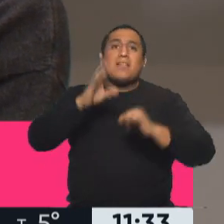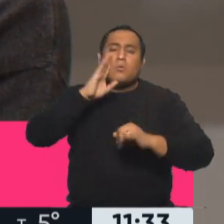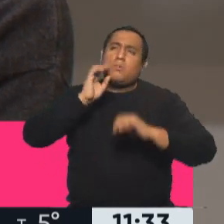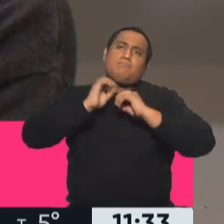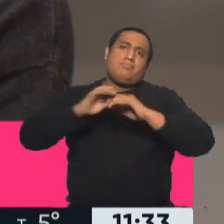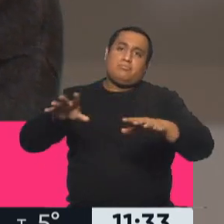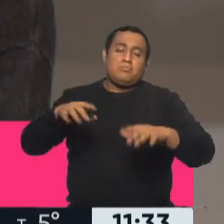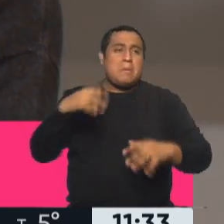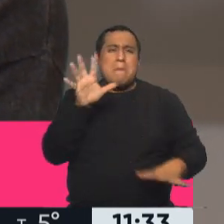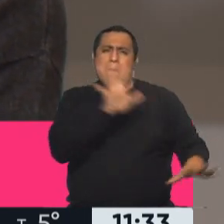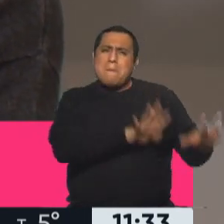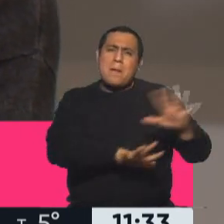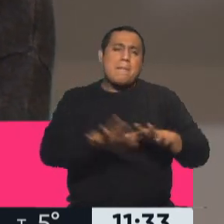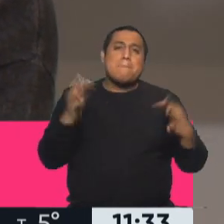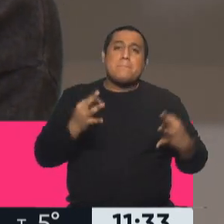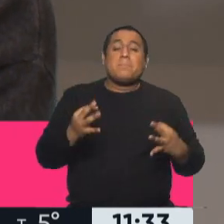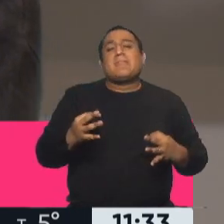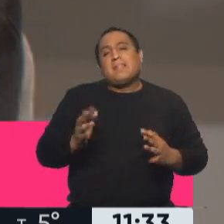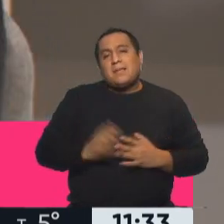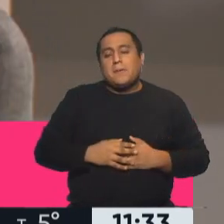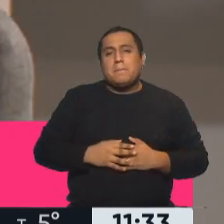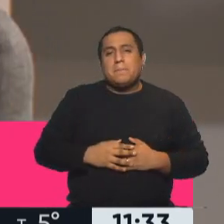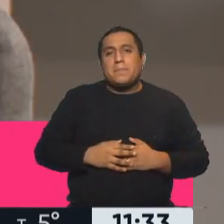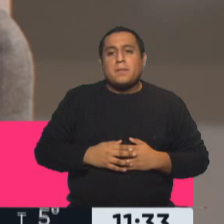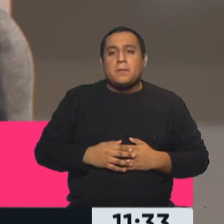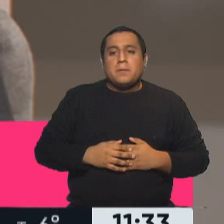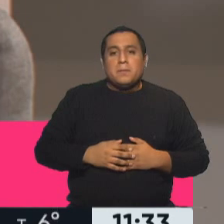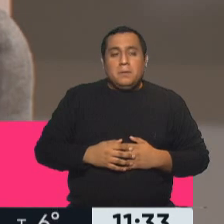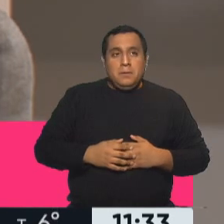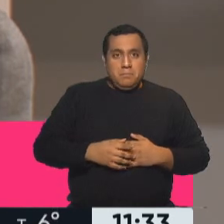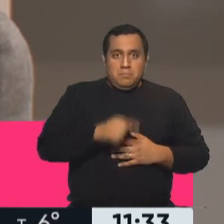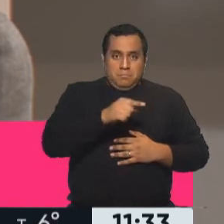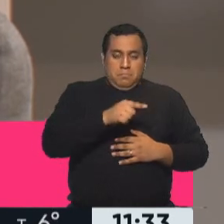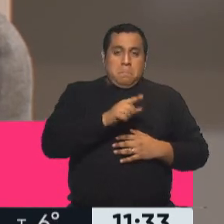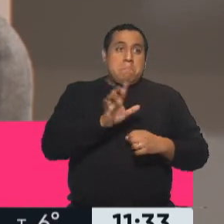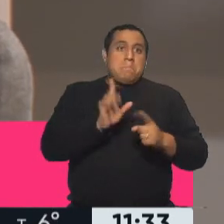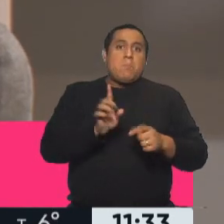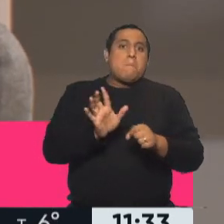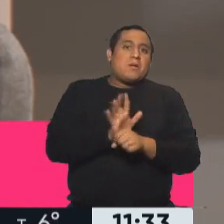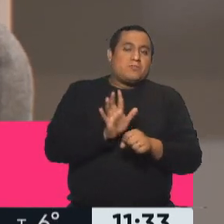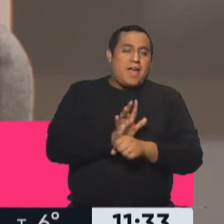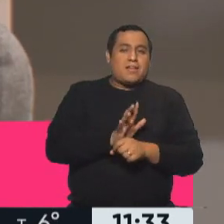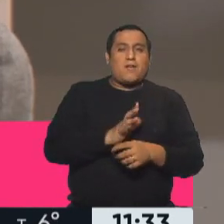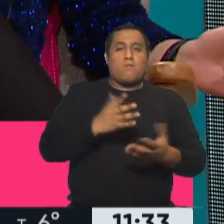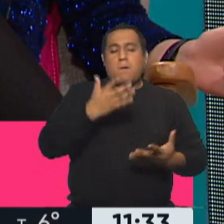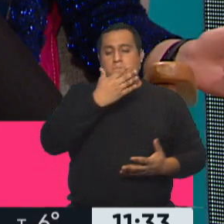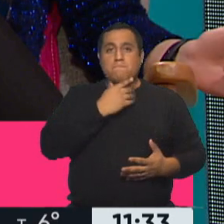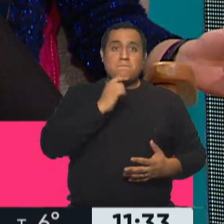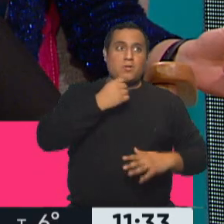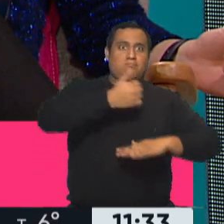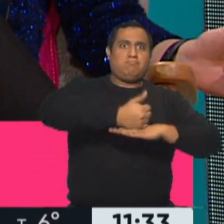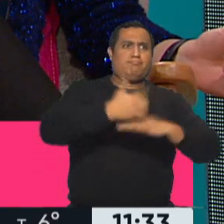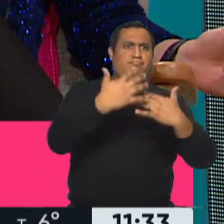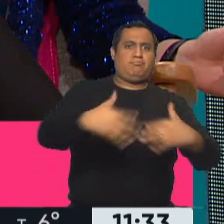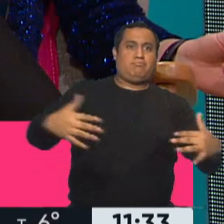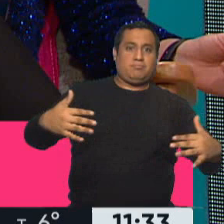que a él se lo mostraron porque él fue el que, digamos, el que encaminó ese personaje del galán arriba del escenario. ¿Y qué te pasó cuando...? Sí, porque está Claudia